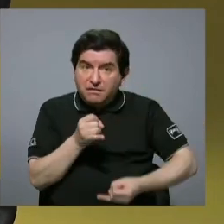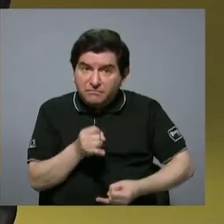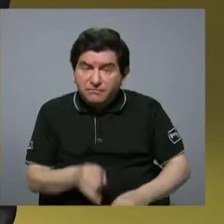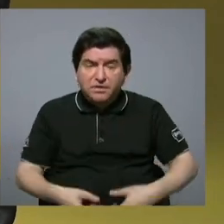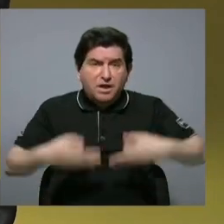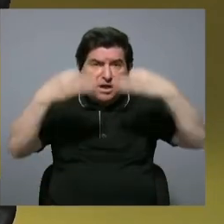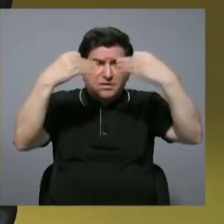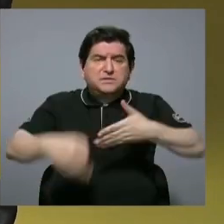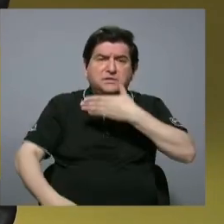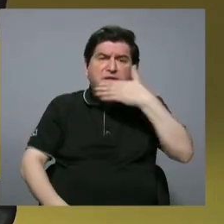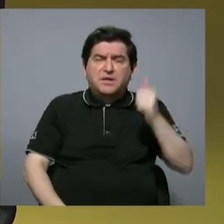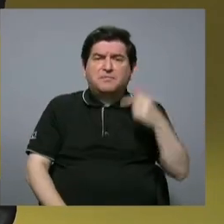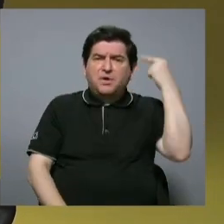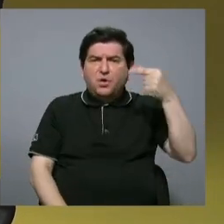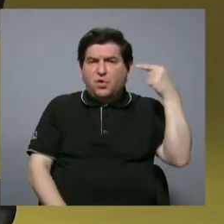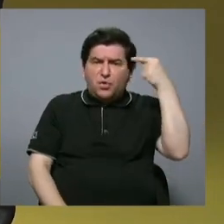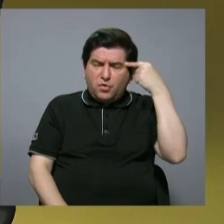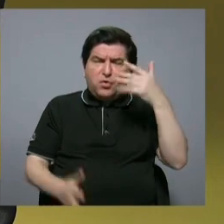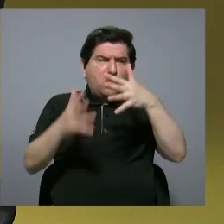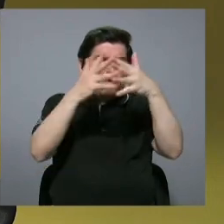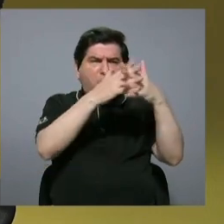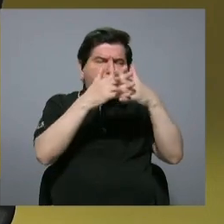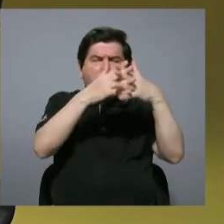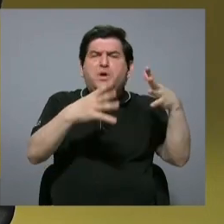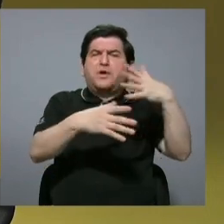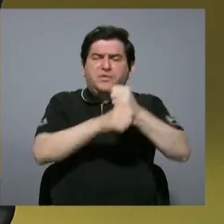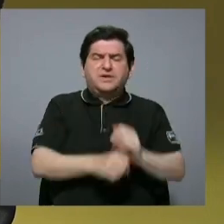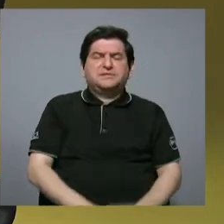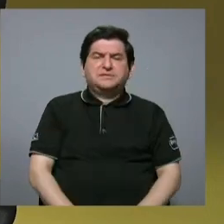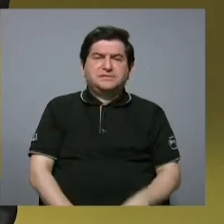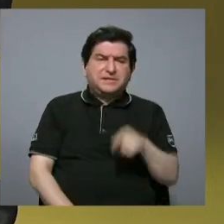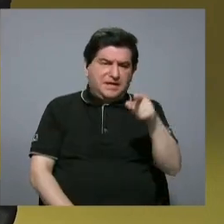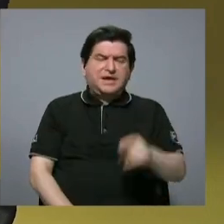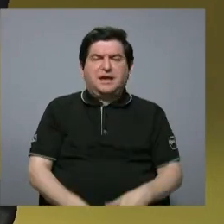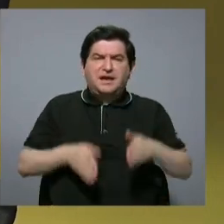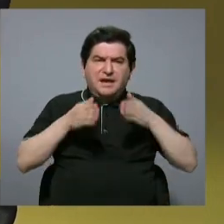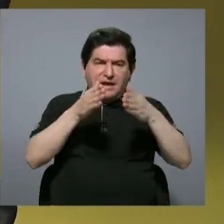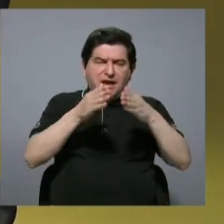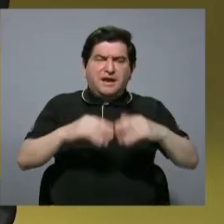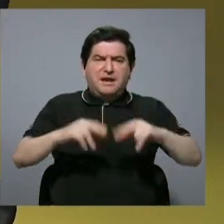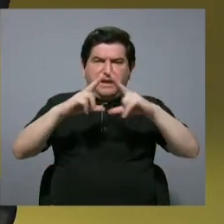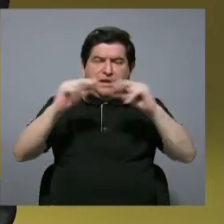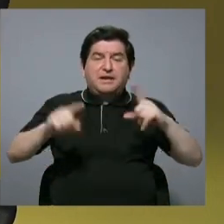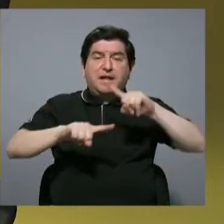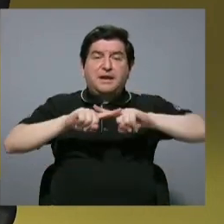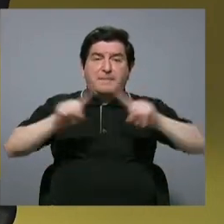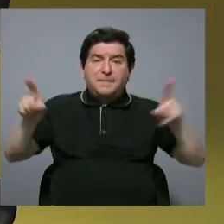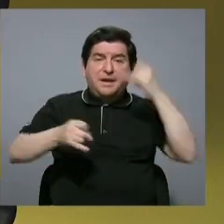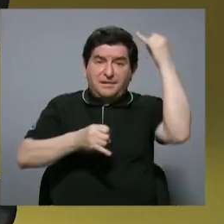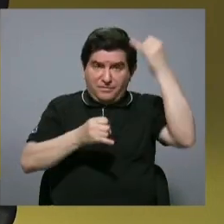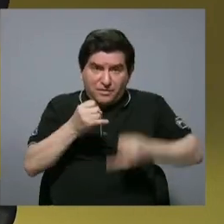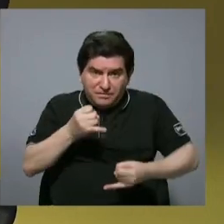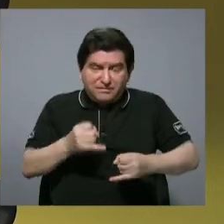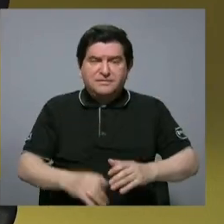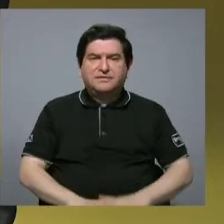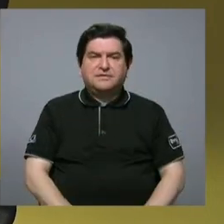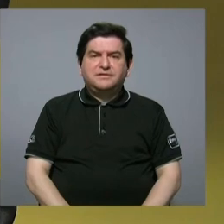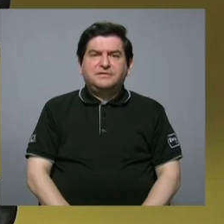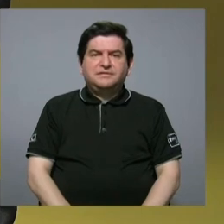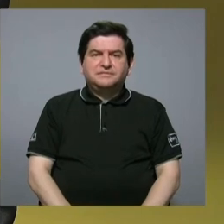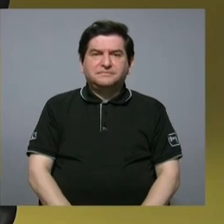decide que es mejor que lo haga el gobierno de Estados Unidos, el canal de Nicaragua, pero a última hora,